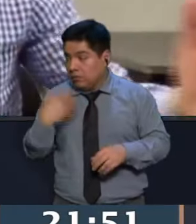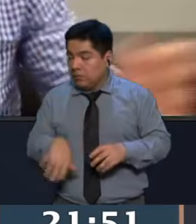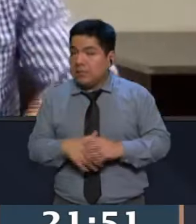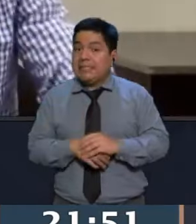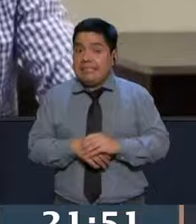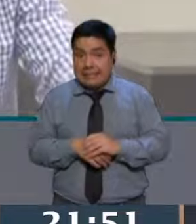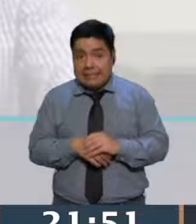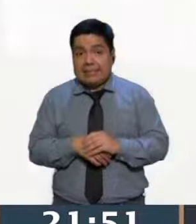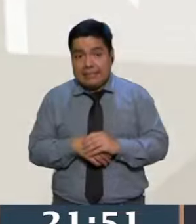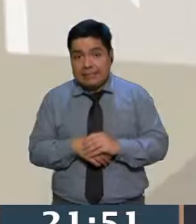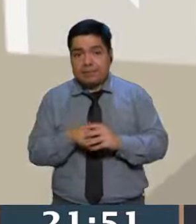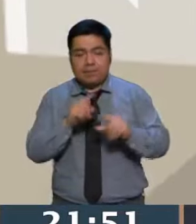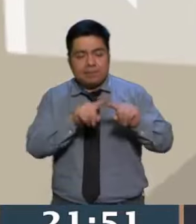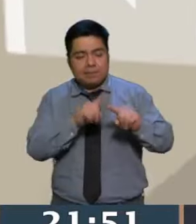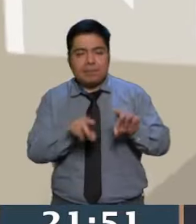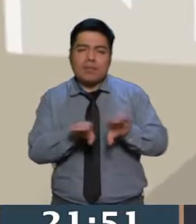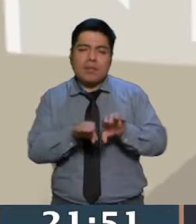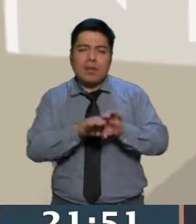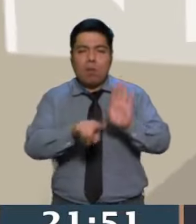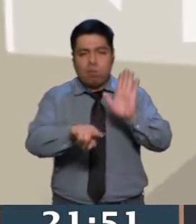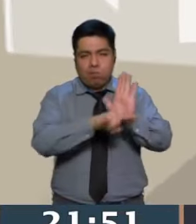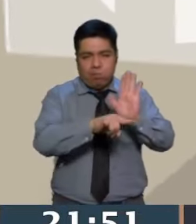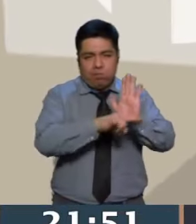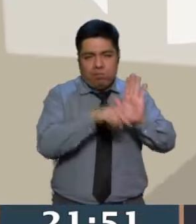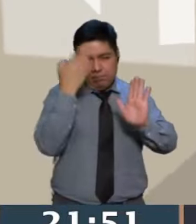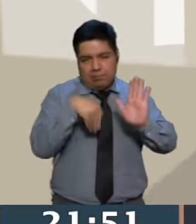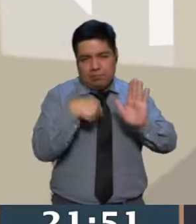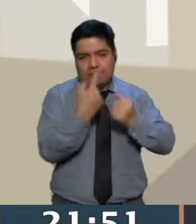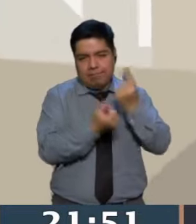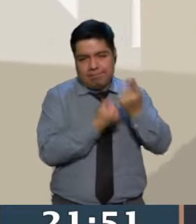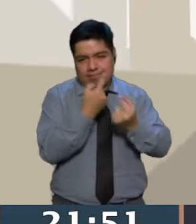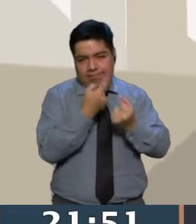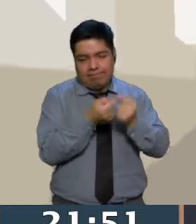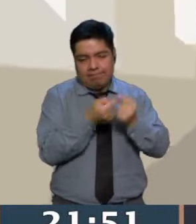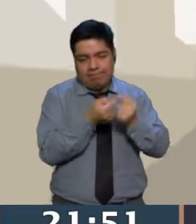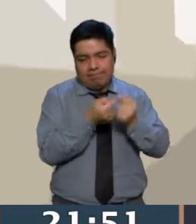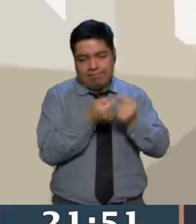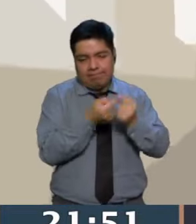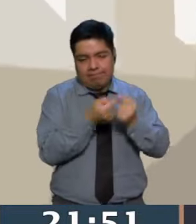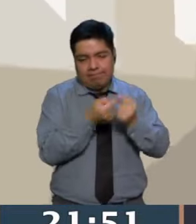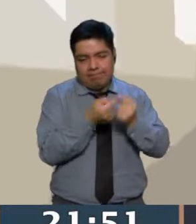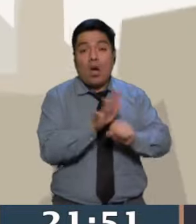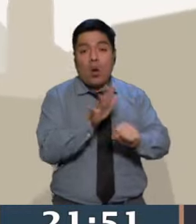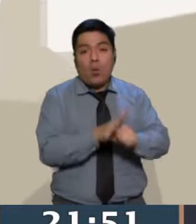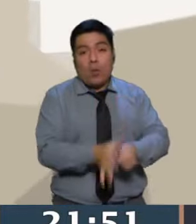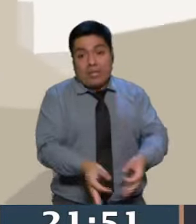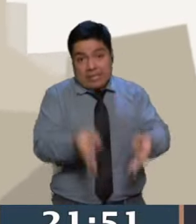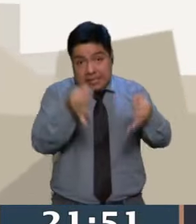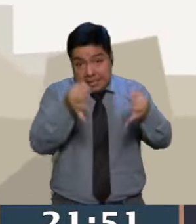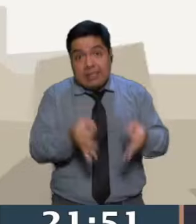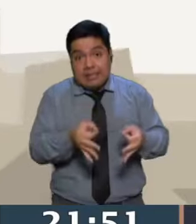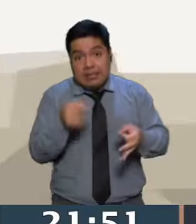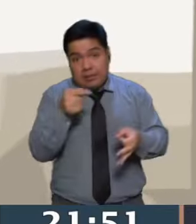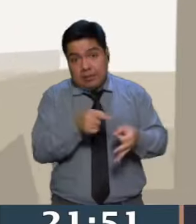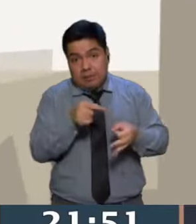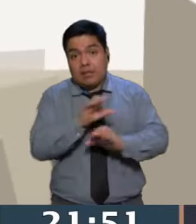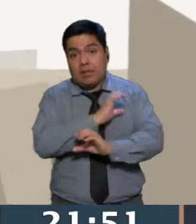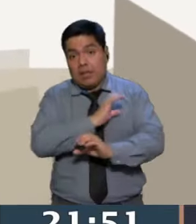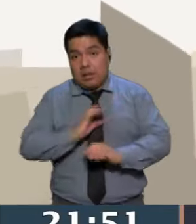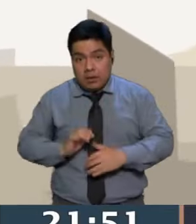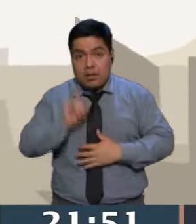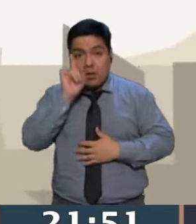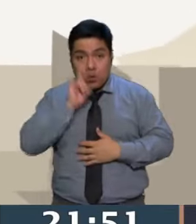está tremenda, hablando justamente de intentar desacreditar, y una de las que más ha estado circulando es aquella que afirma que